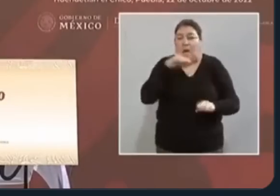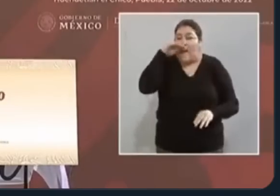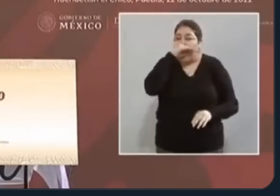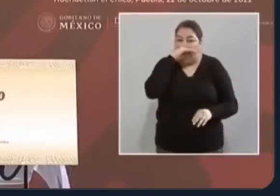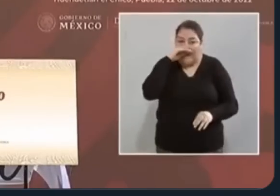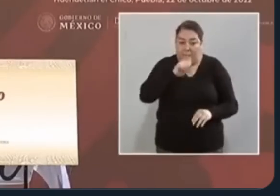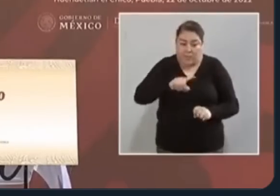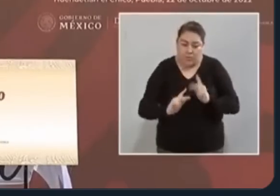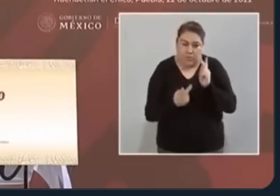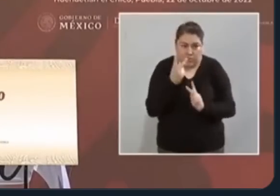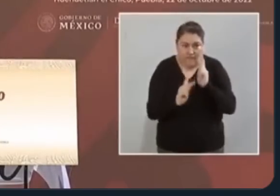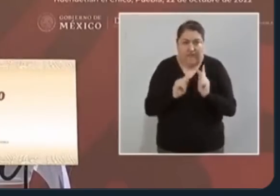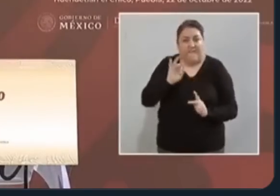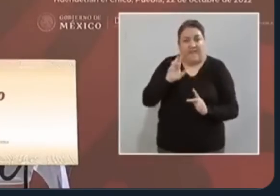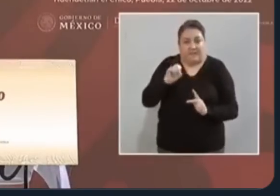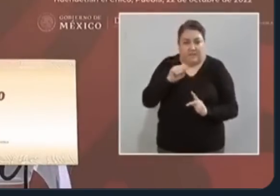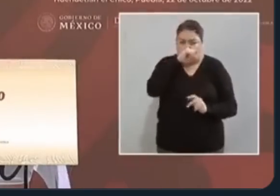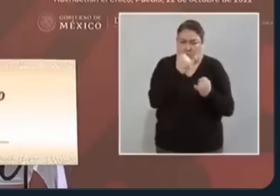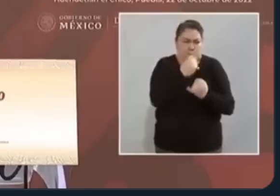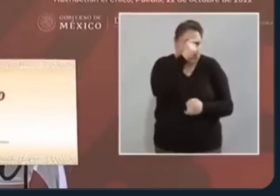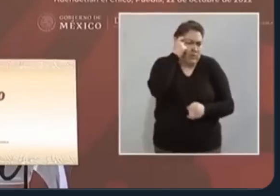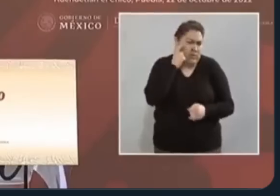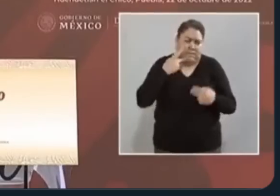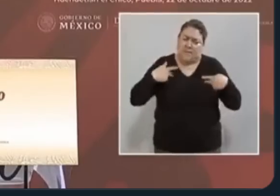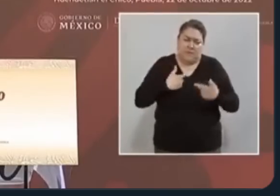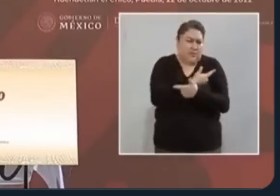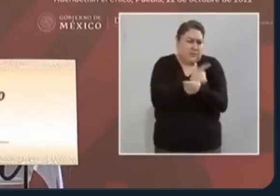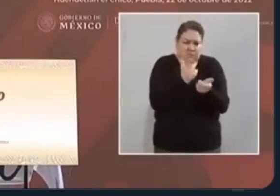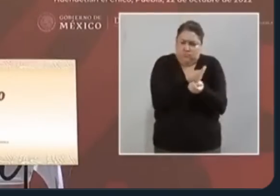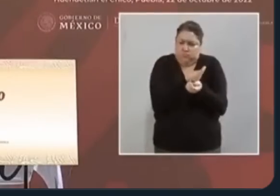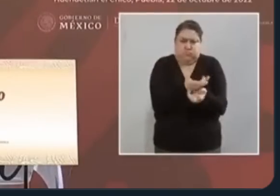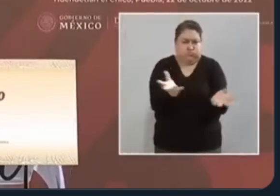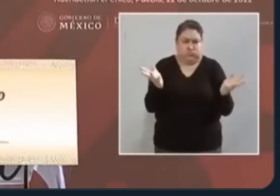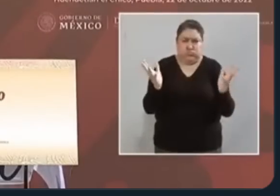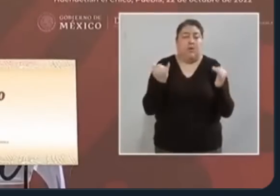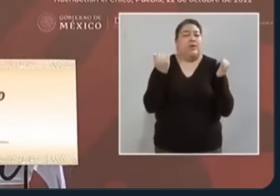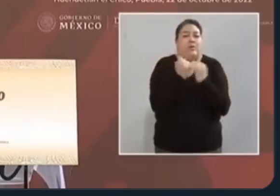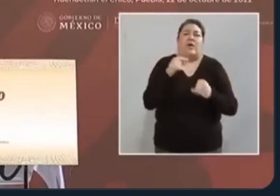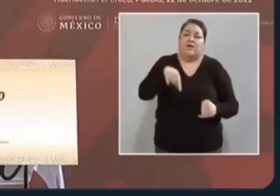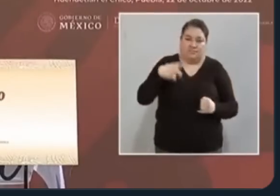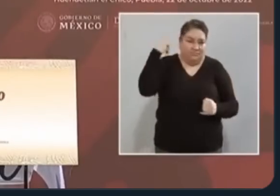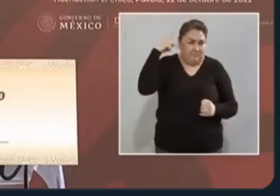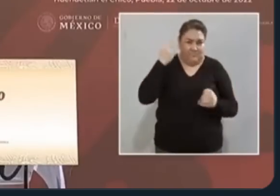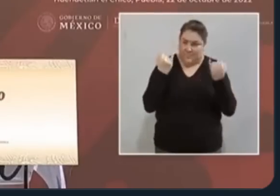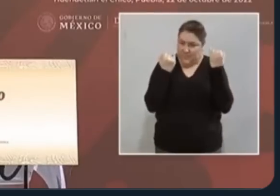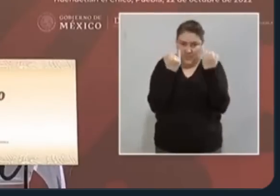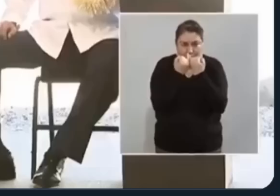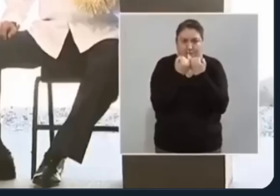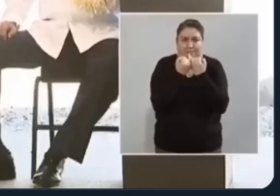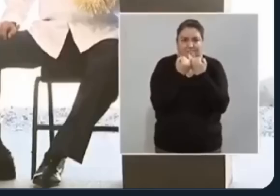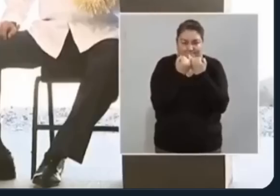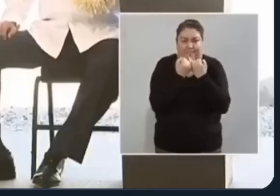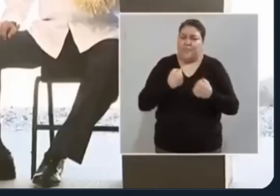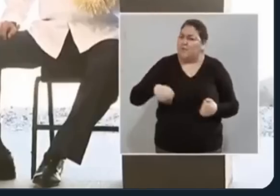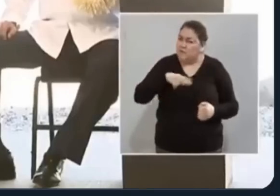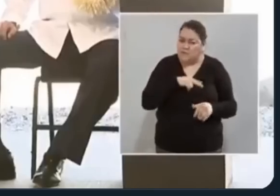manita arriba, activa la campanita y lo más importante, comparte el video para que así el pueblo de México esté bien informado